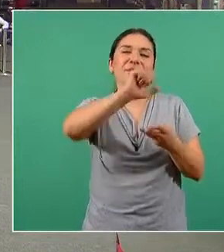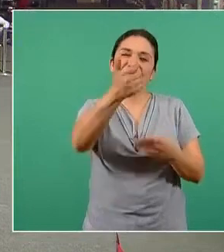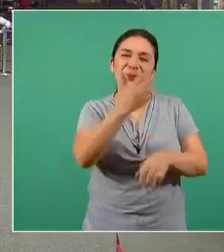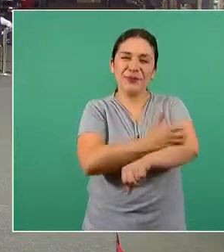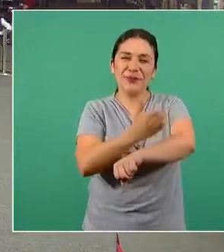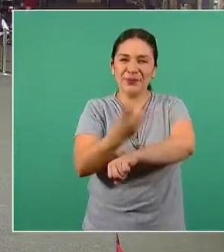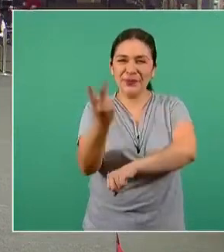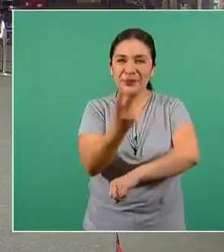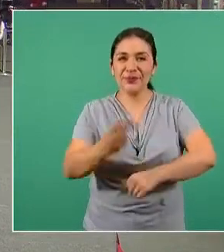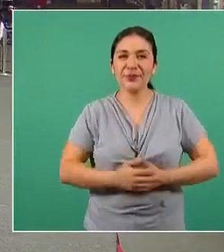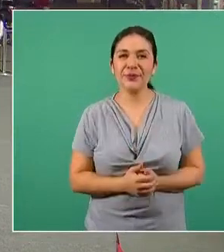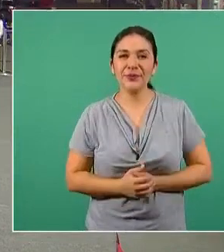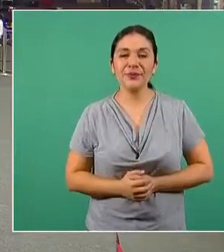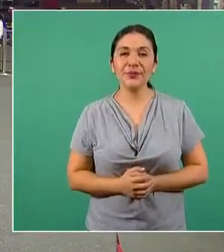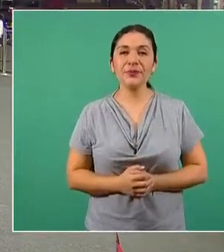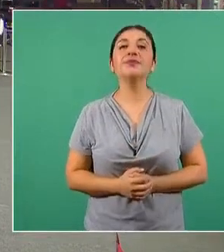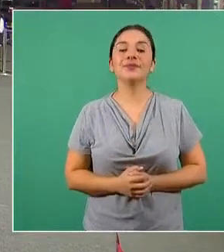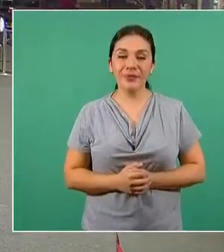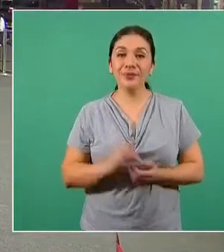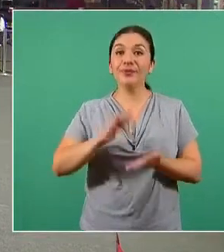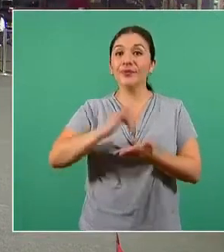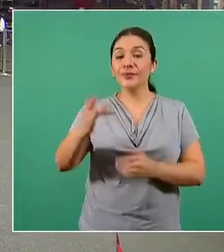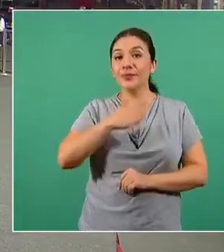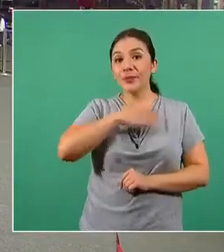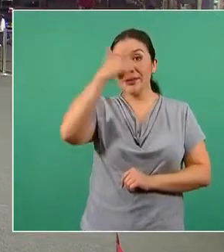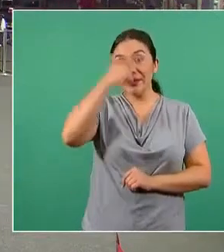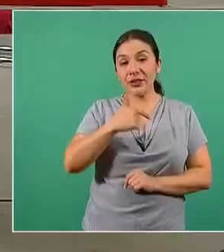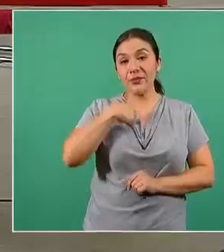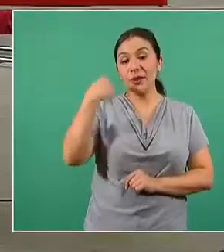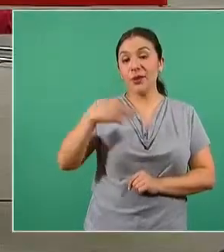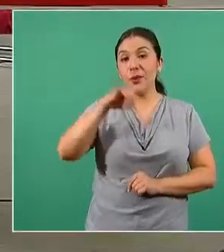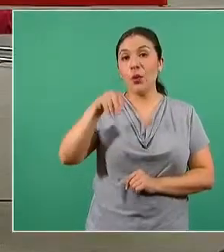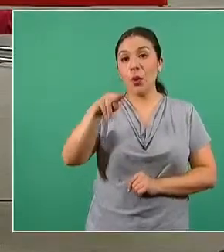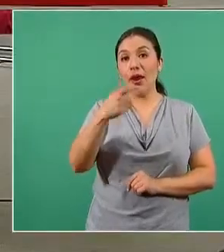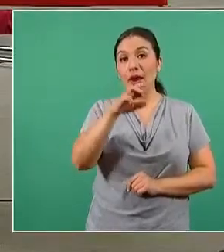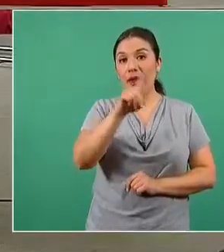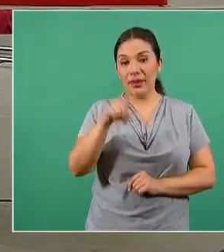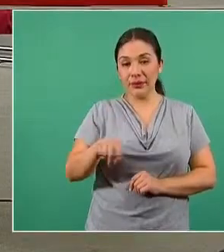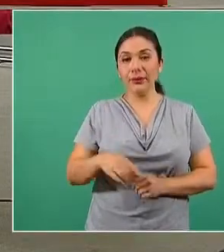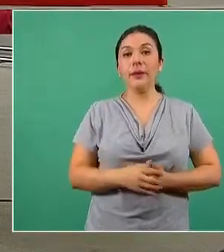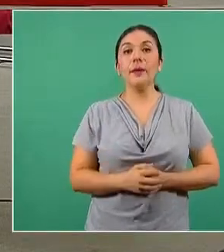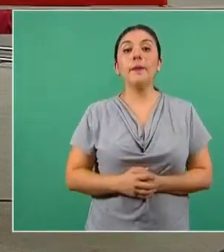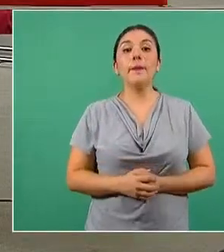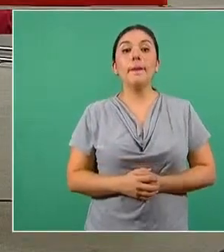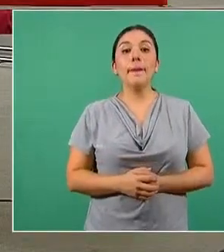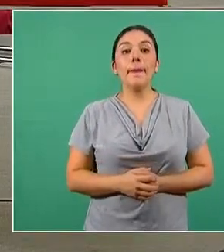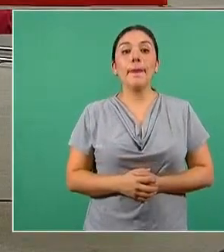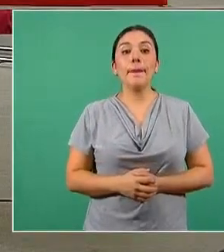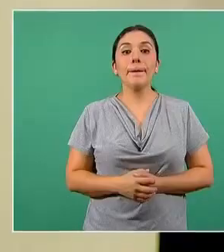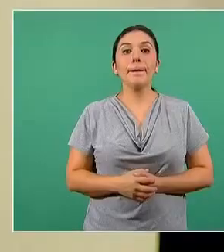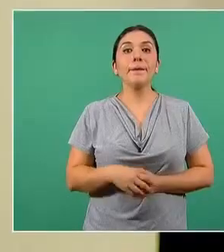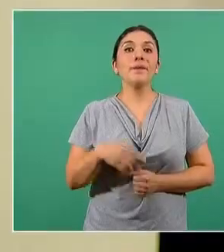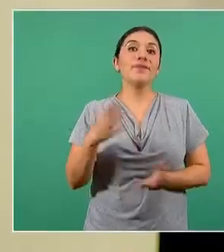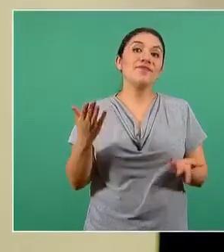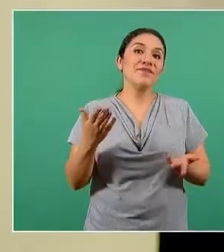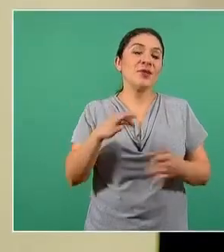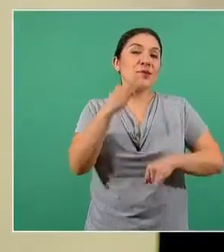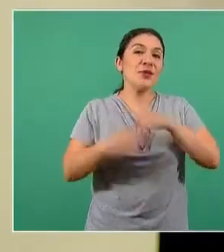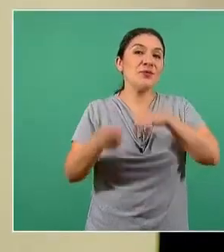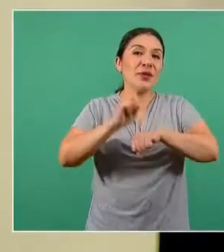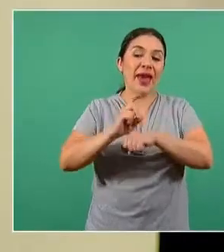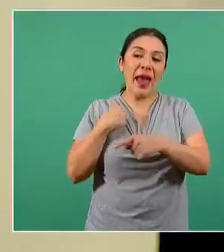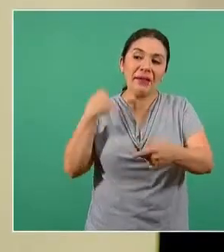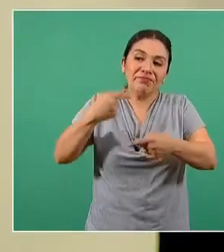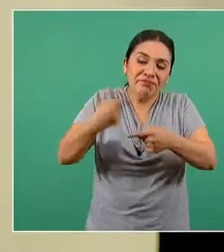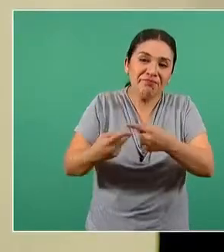allá con ustedes dos. Gracias, buenas noches. Juan Hernández de Diario Basta y del Grupo Cantón. Bueno, serán los últimos días que diga esto así, ¿no?